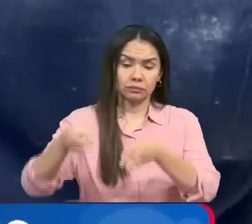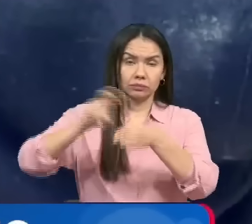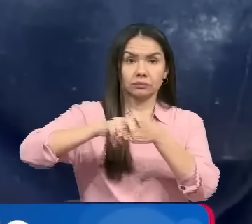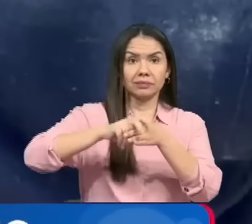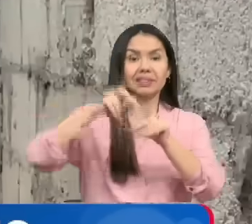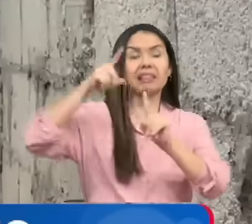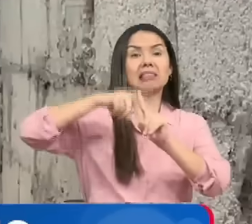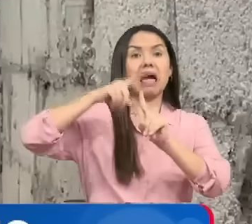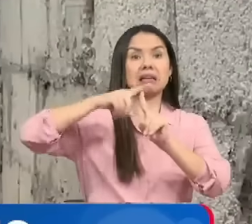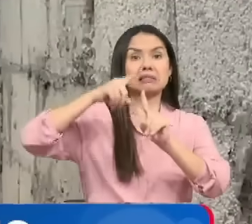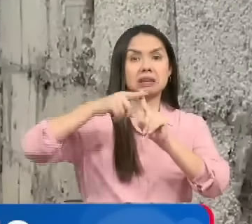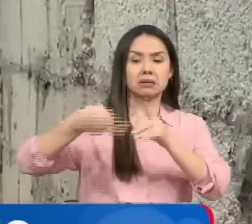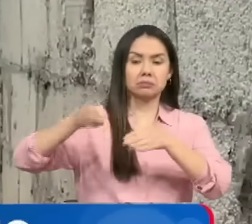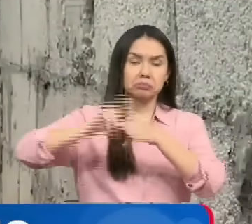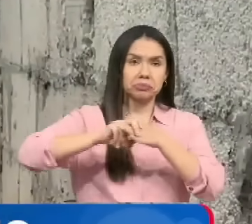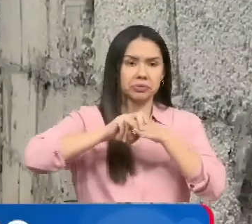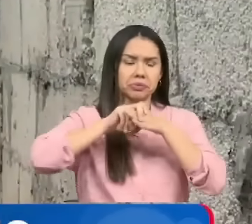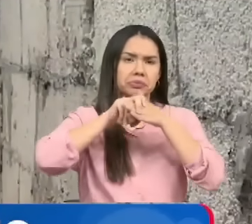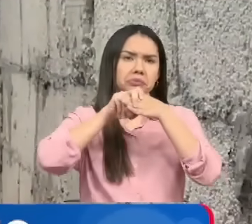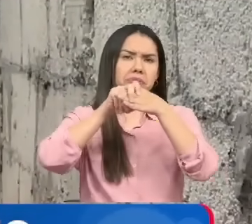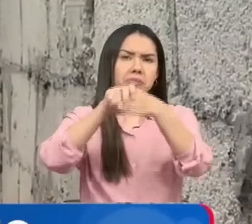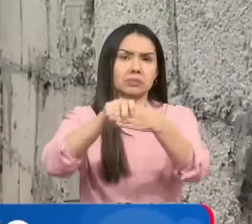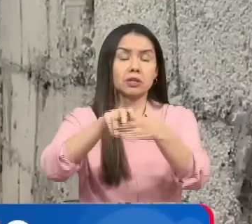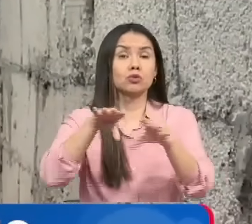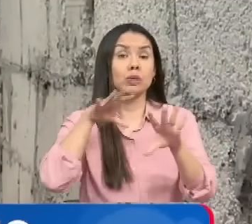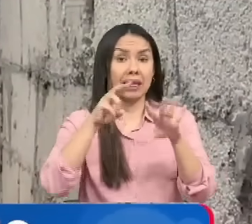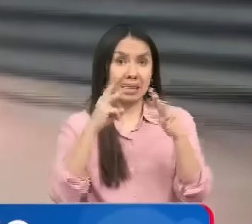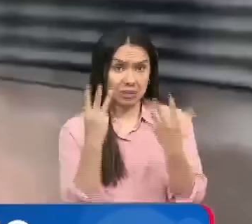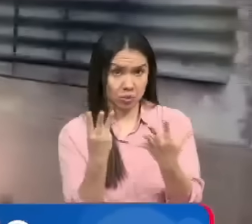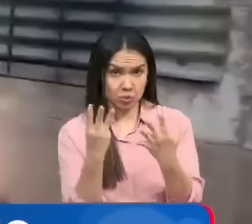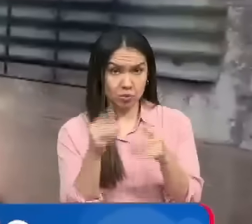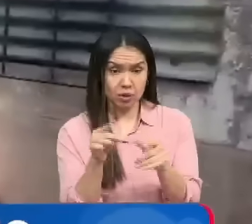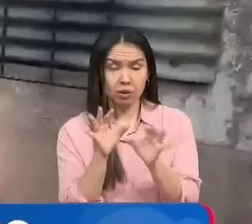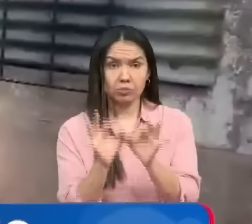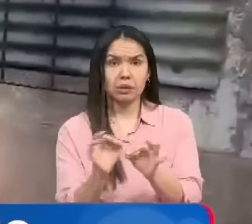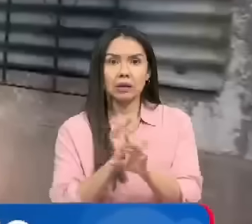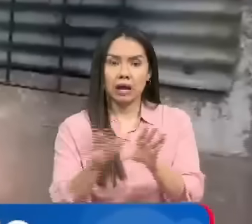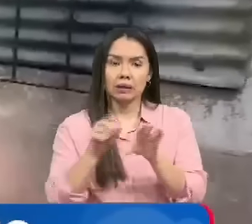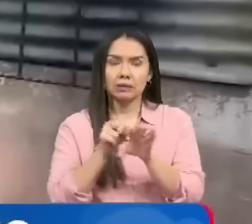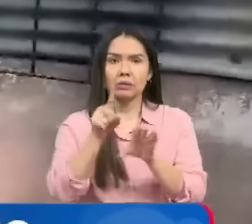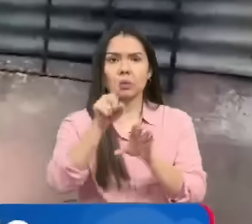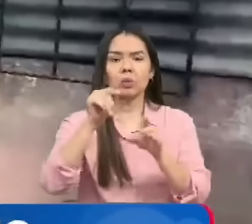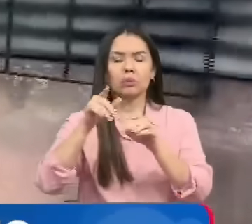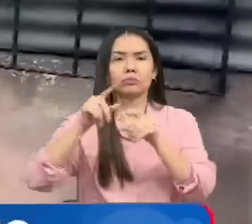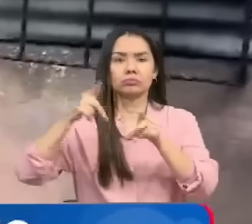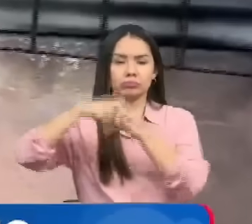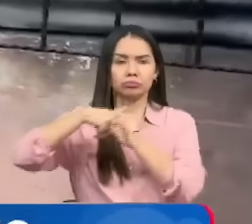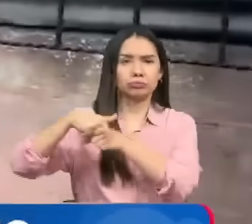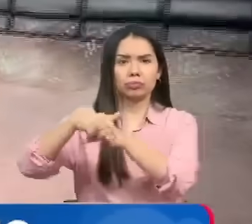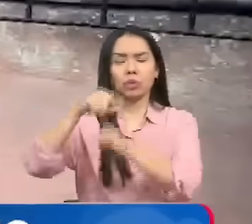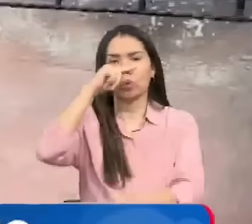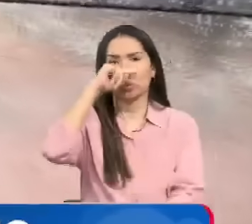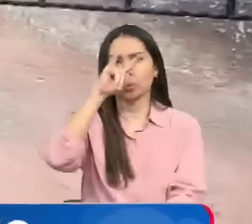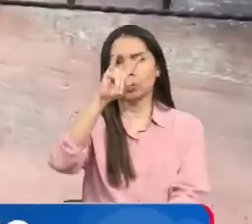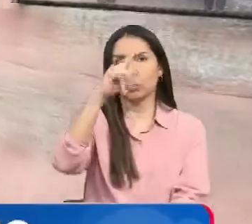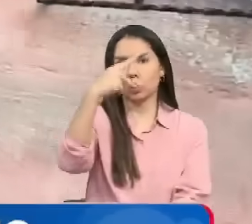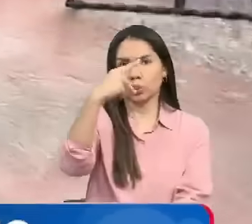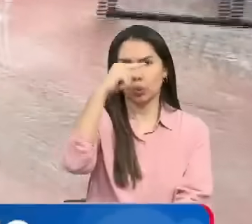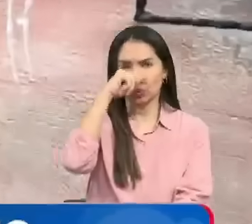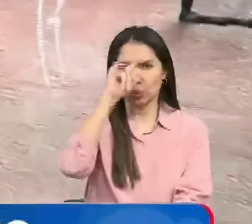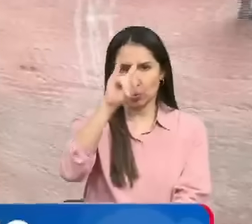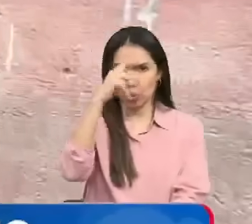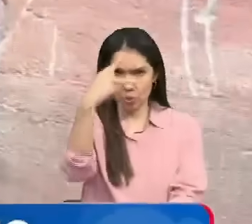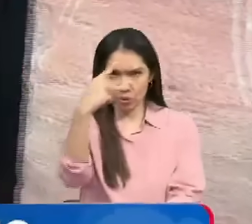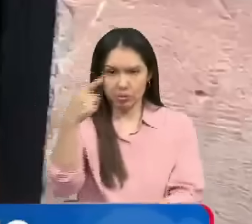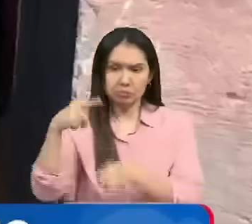taxi rotativo con el cual se dirige a un sector de la zona 18, en donde toma también un mototaxi o tuk-tuk. En seguimiento a